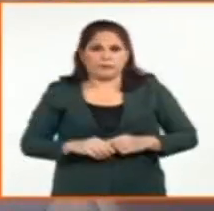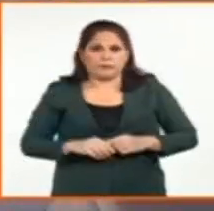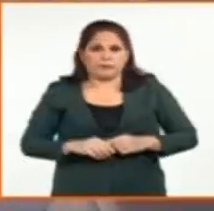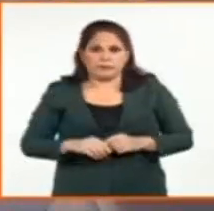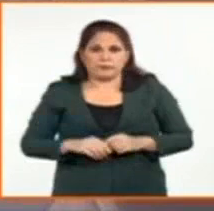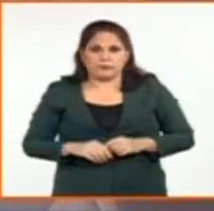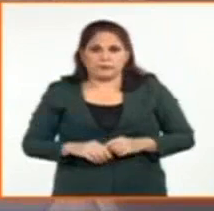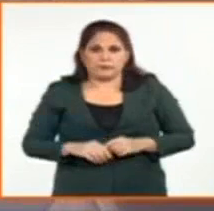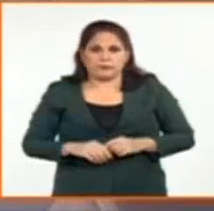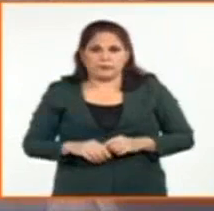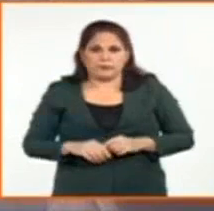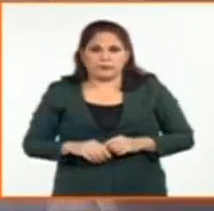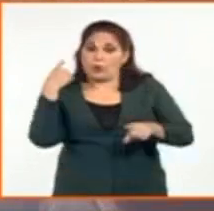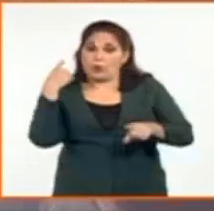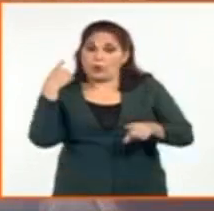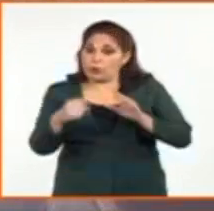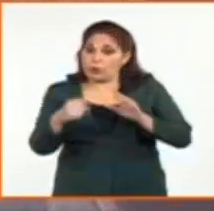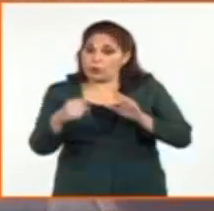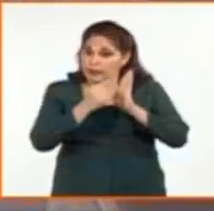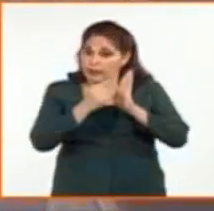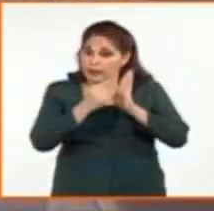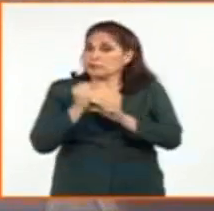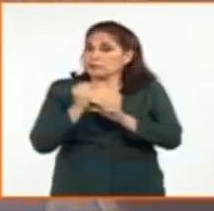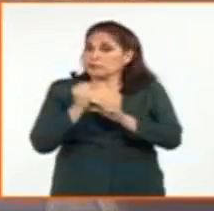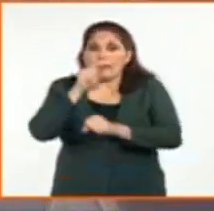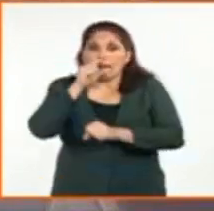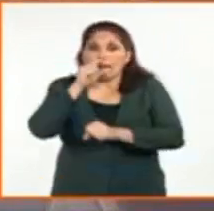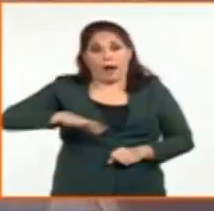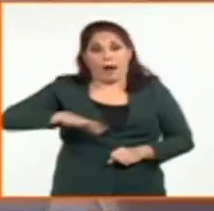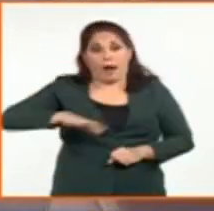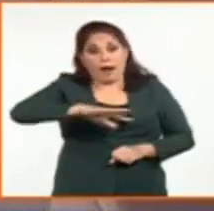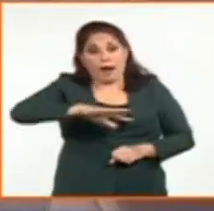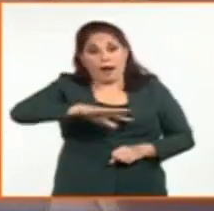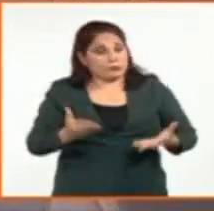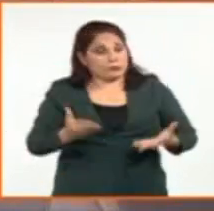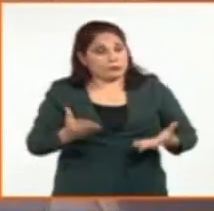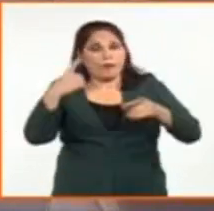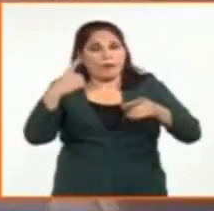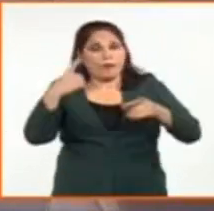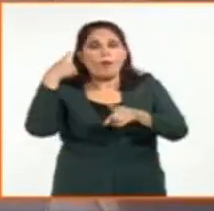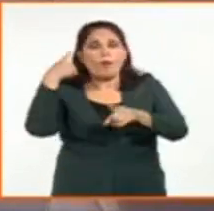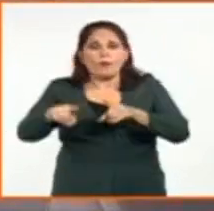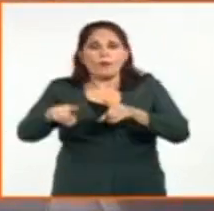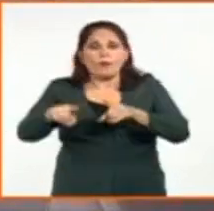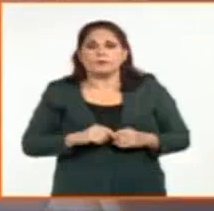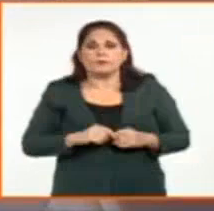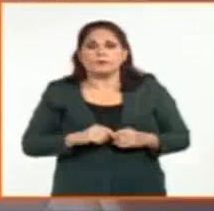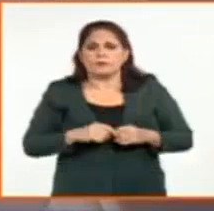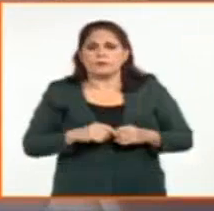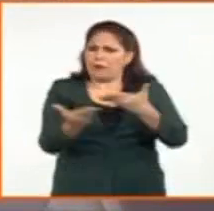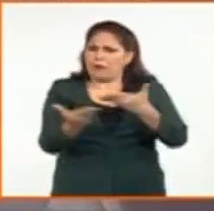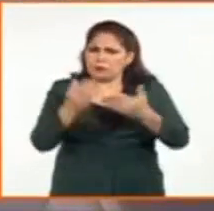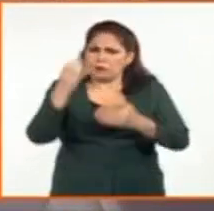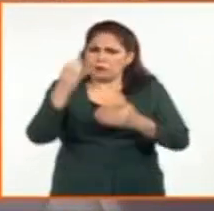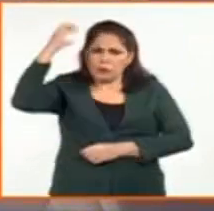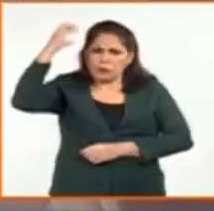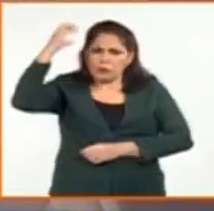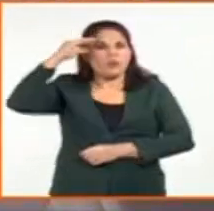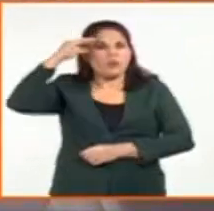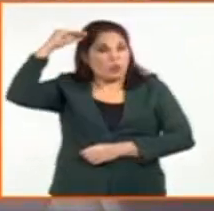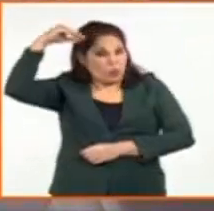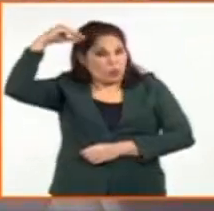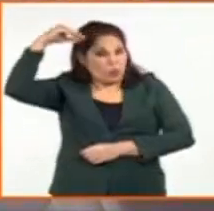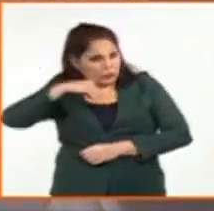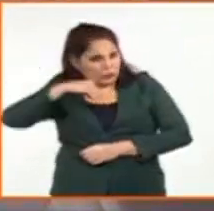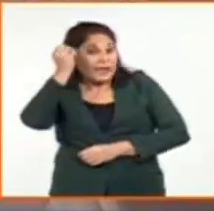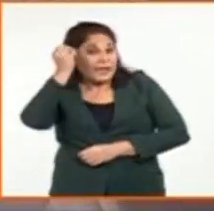2022. Otro de los elementos, bueno, el trabajo con los barrios. Y por último es consolidar la gestión de gobierno con ciencia,